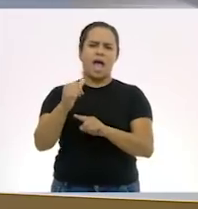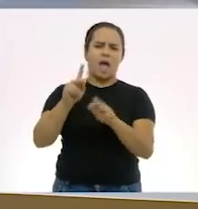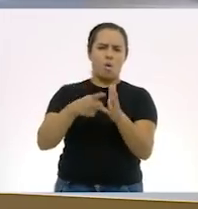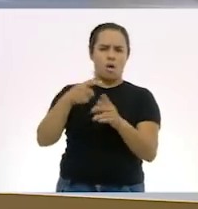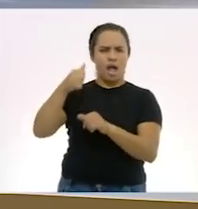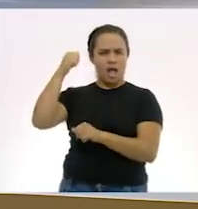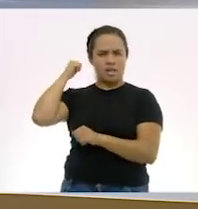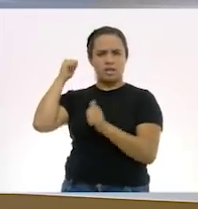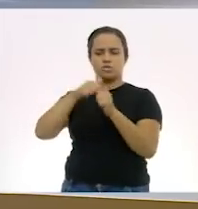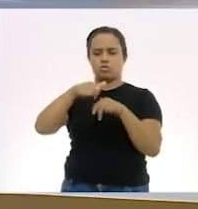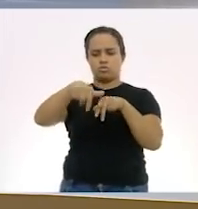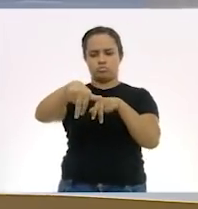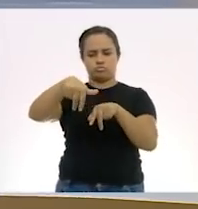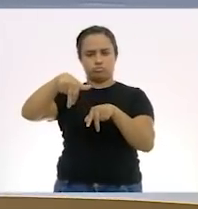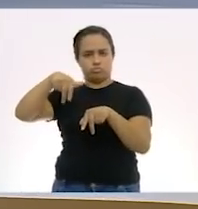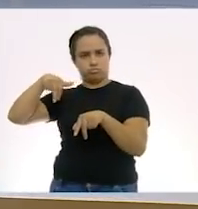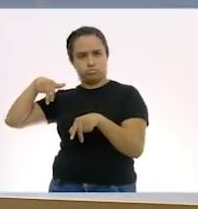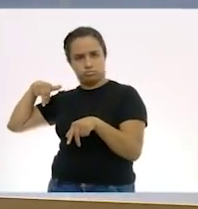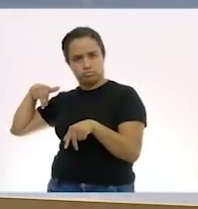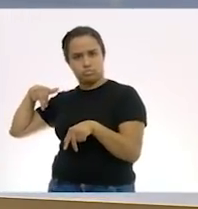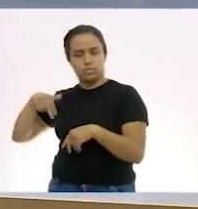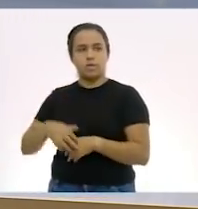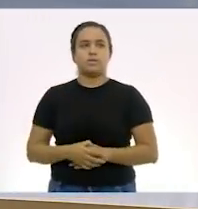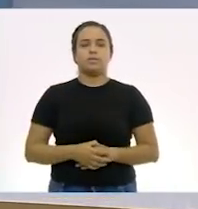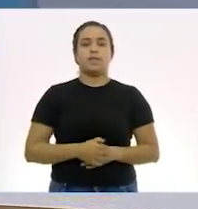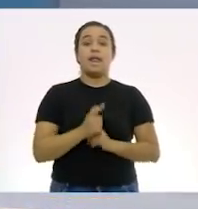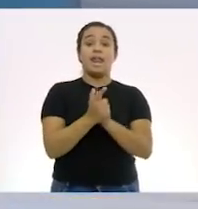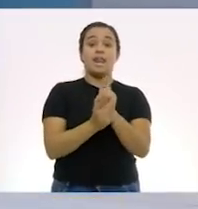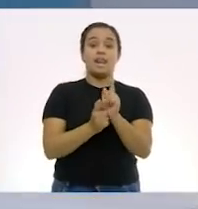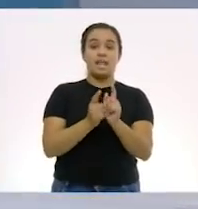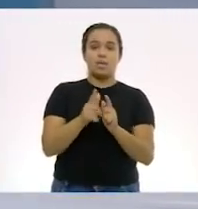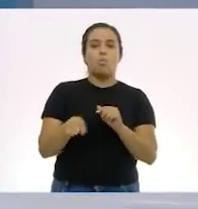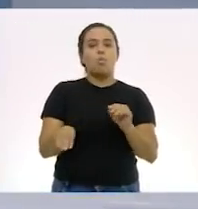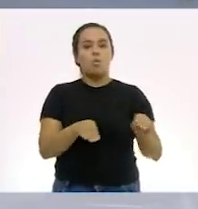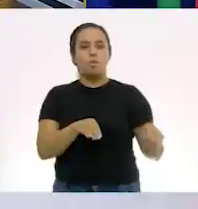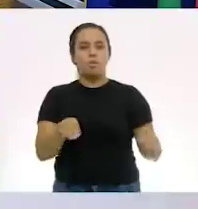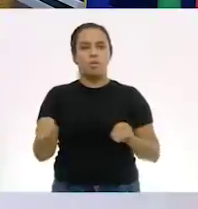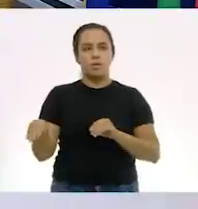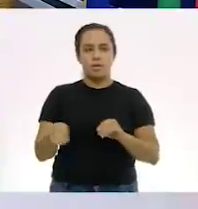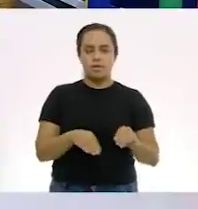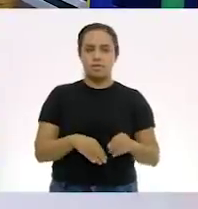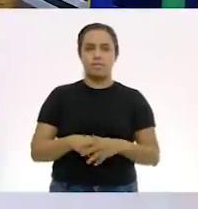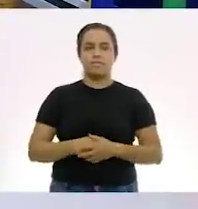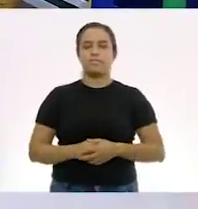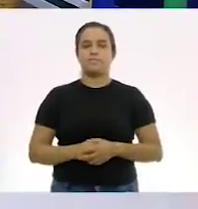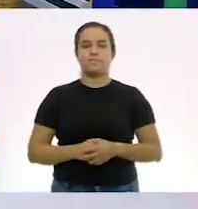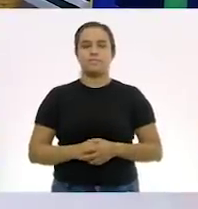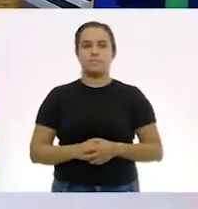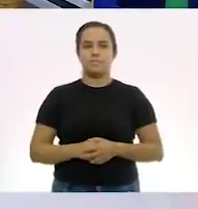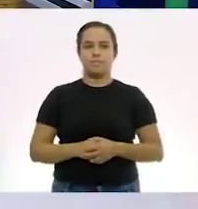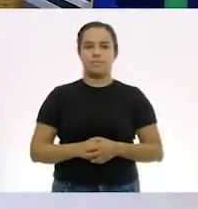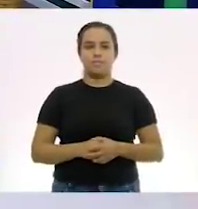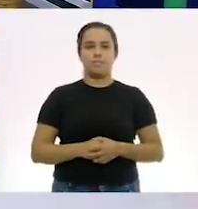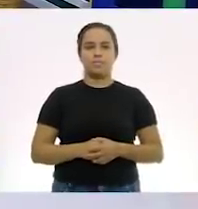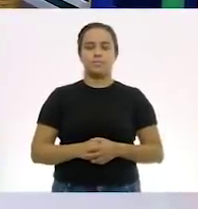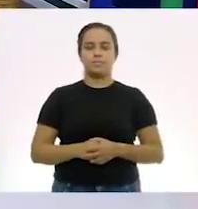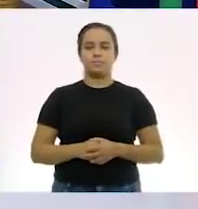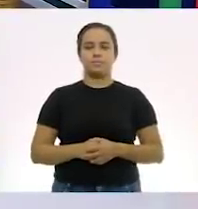música. ¿Queda claro? Listo. ¿Listo? Listo. Entonces, a la cuenta de tres. Una,